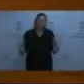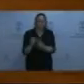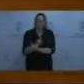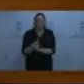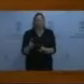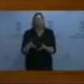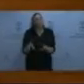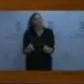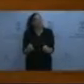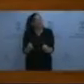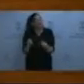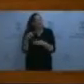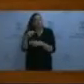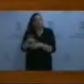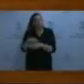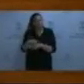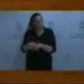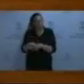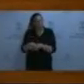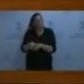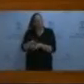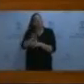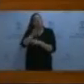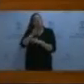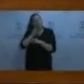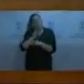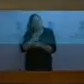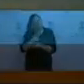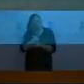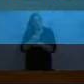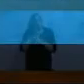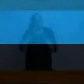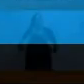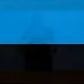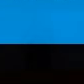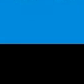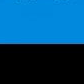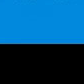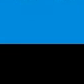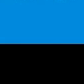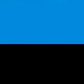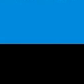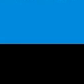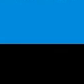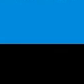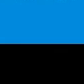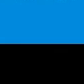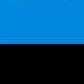Finalizo, presidente. Entendemos que es una cuestión y un derecho fundamental.